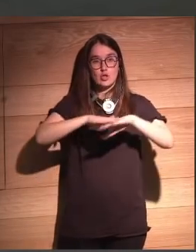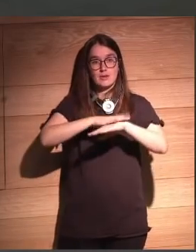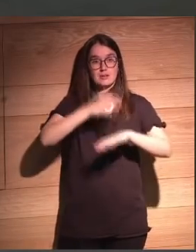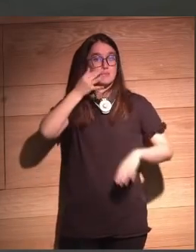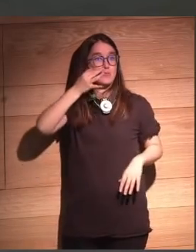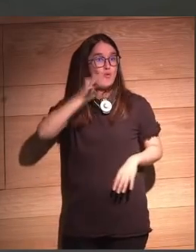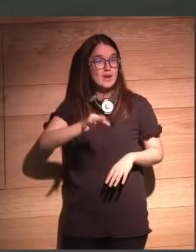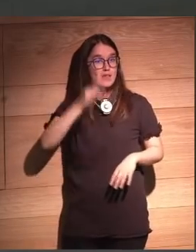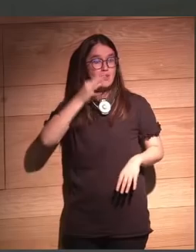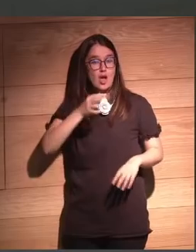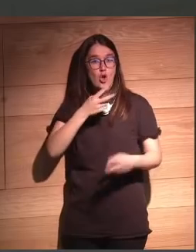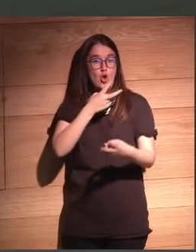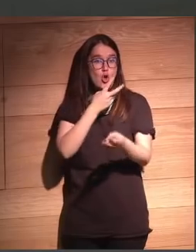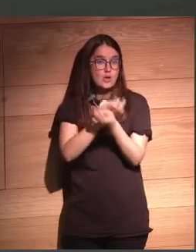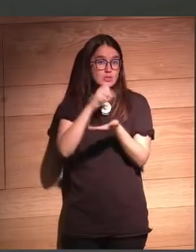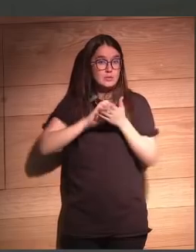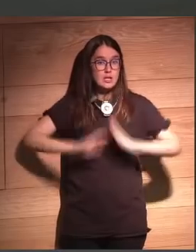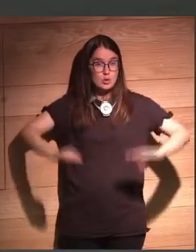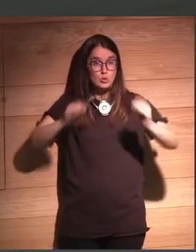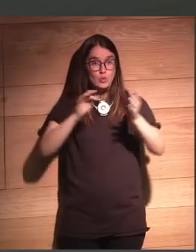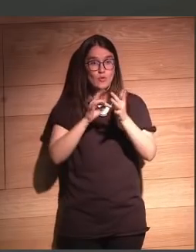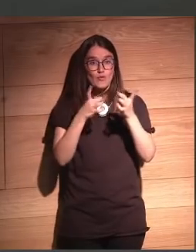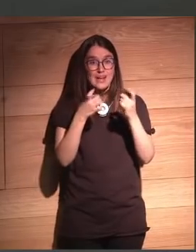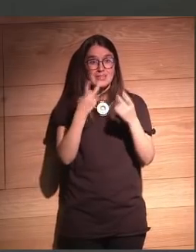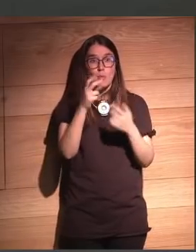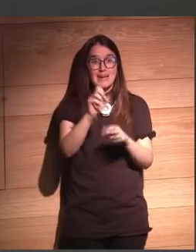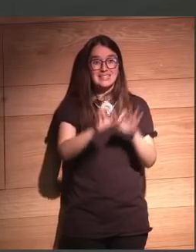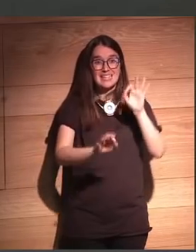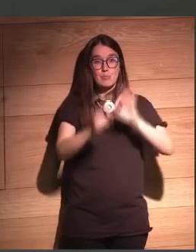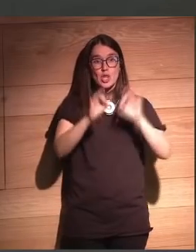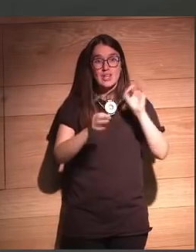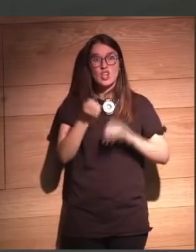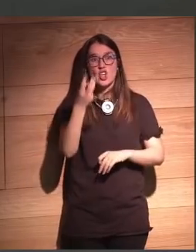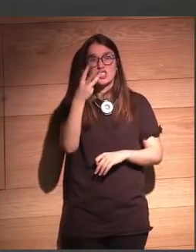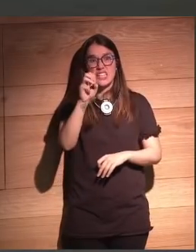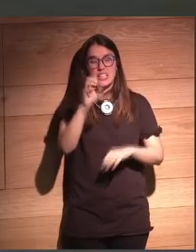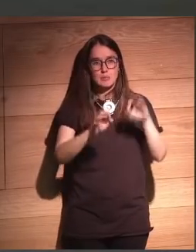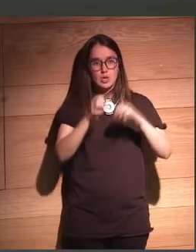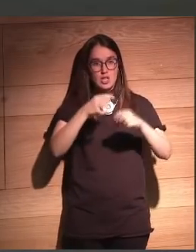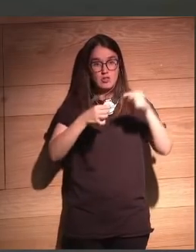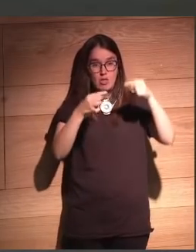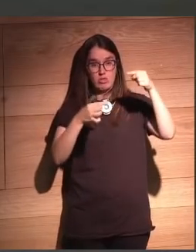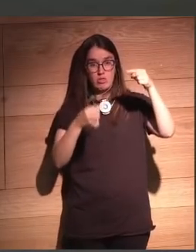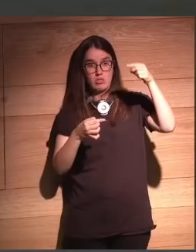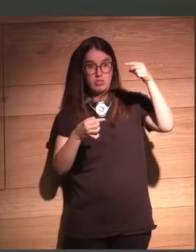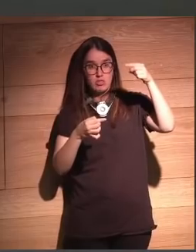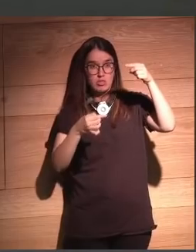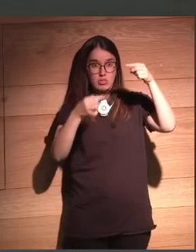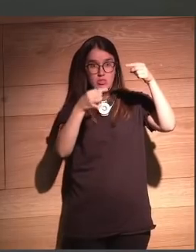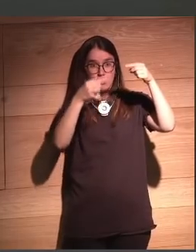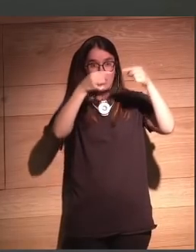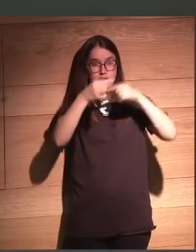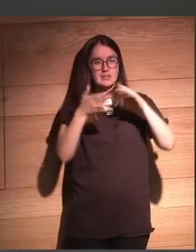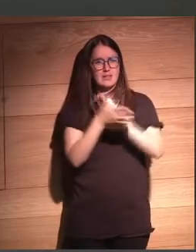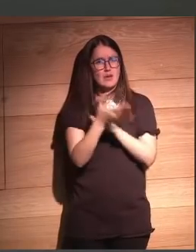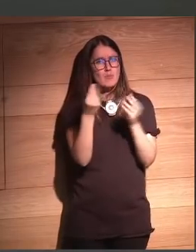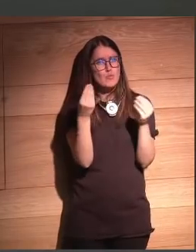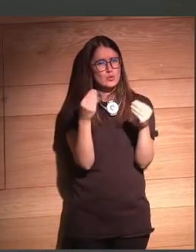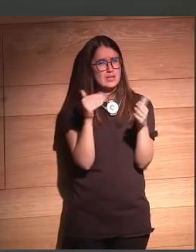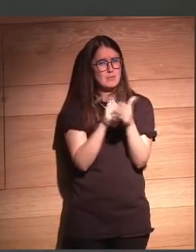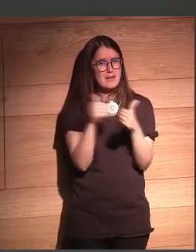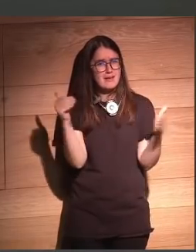a los estándares de Viena nos falta un 20% o un 30% de diferencia. Entonces son muchas miles de viviendas